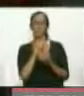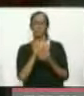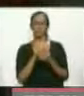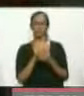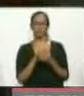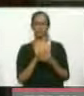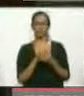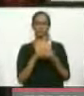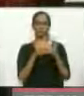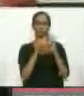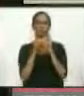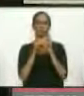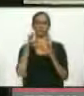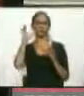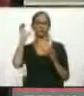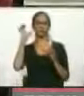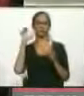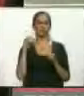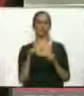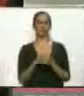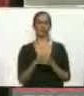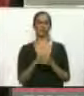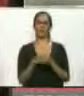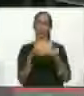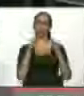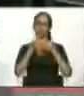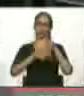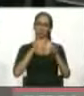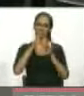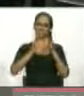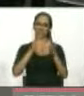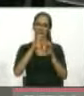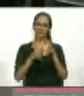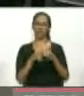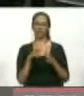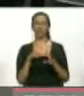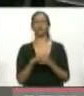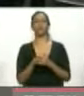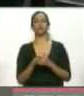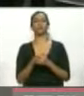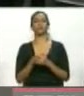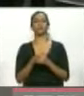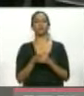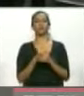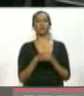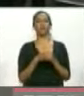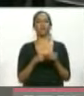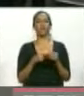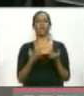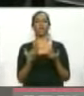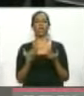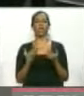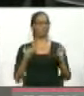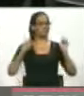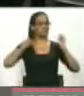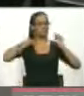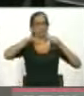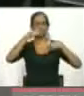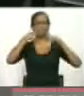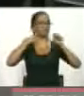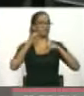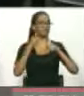se uniera de estos países a través de un tren de mercancías actuación